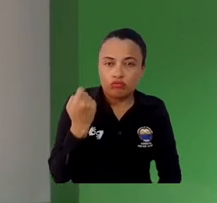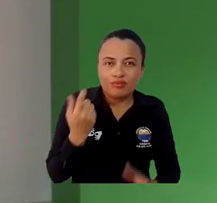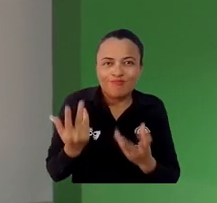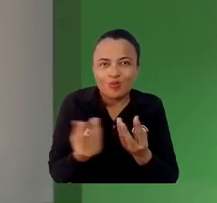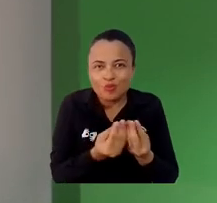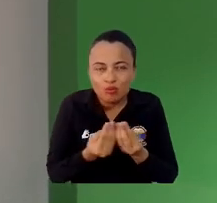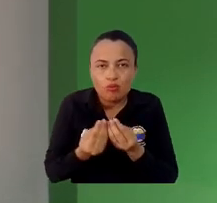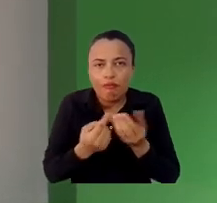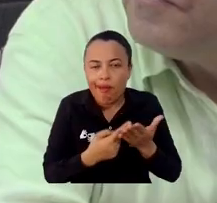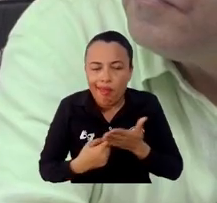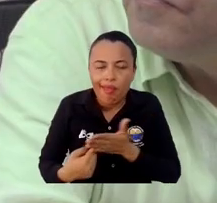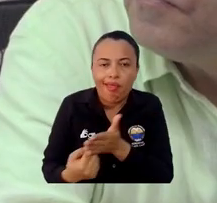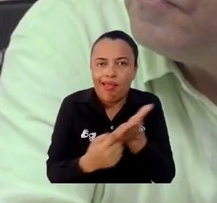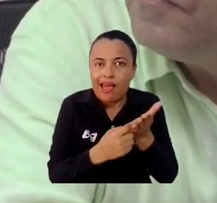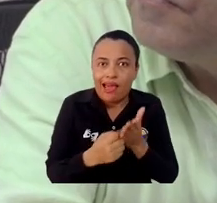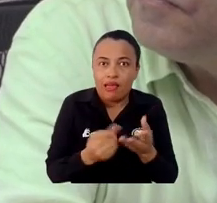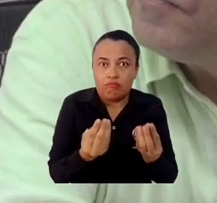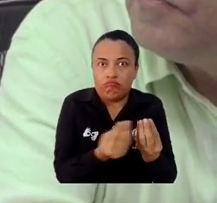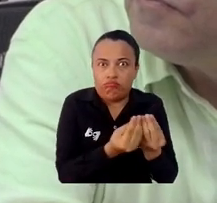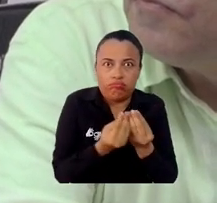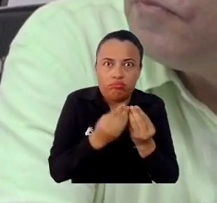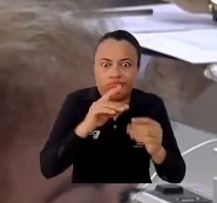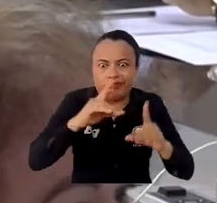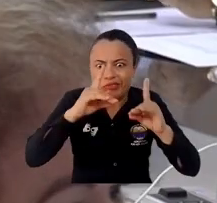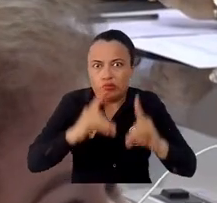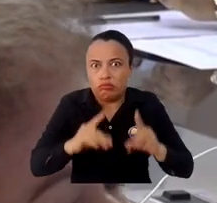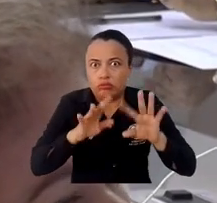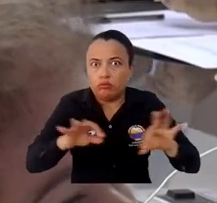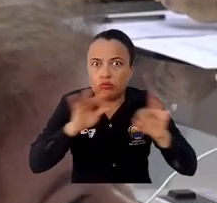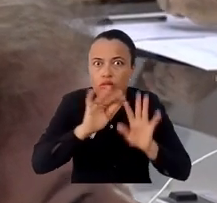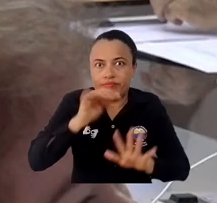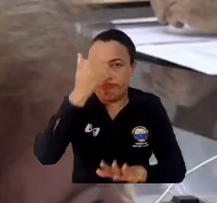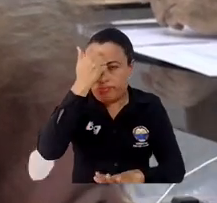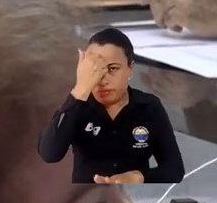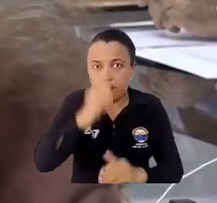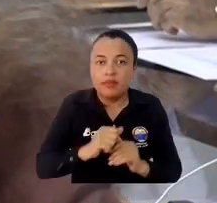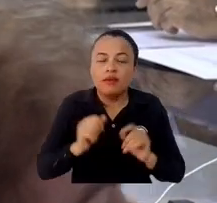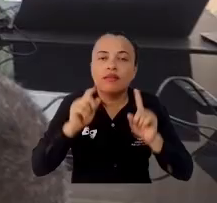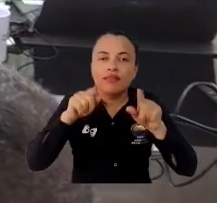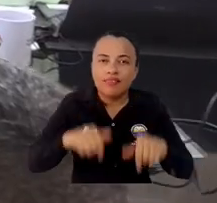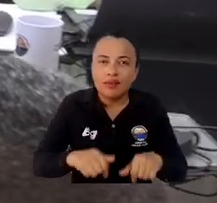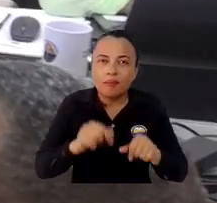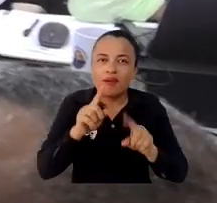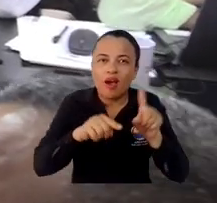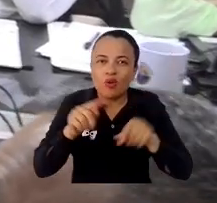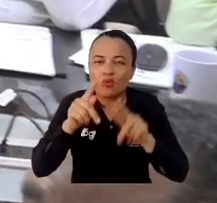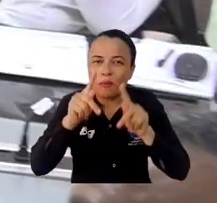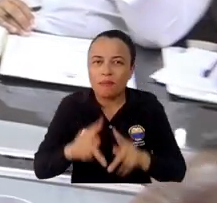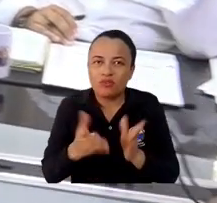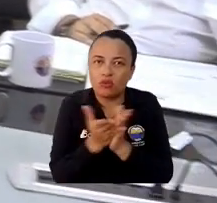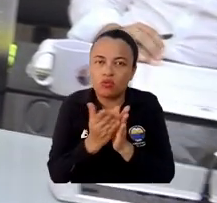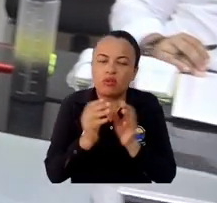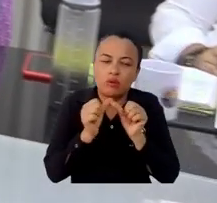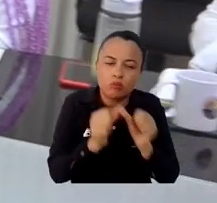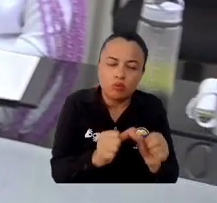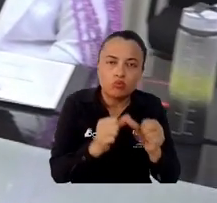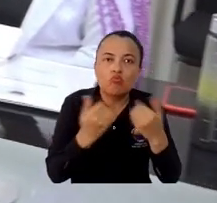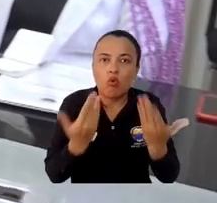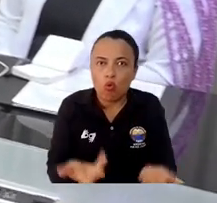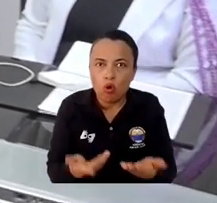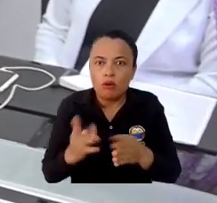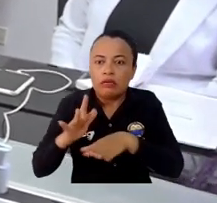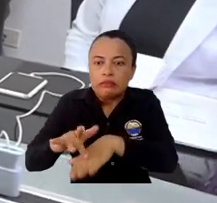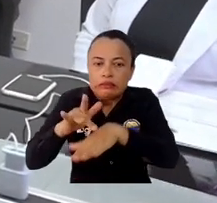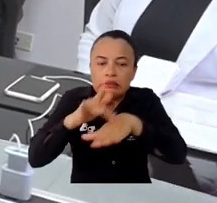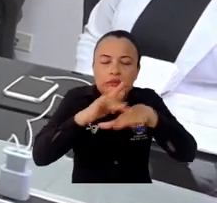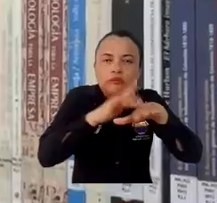Durante la reciente sesión del máximo órgano de decisión, también se abordaron temas relacionados con la permanencia de los estudiantes, los